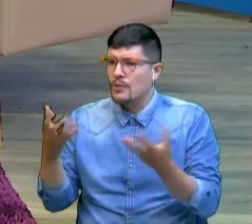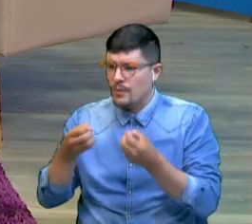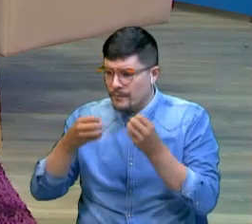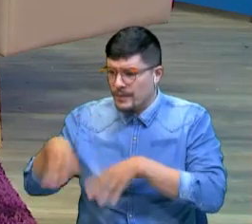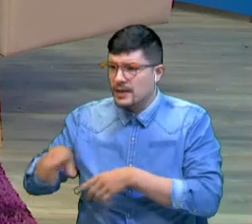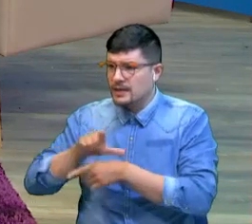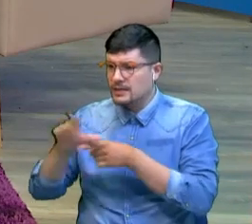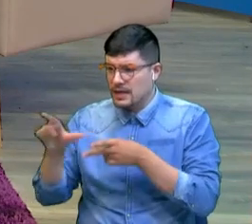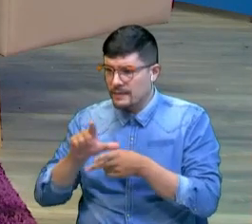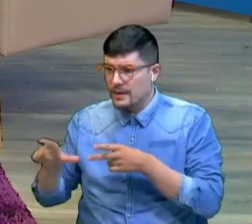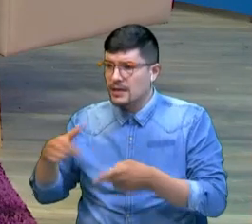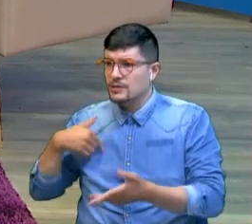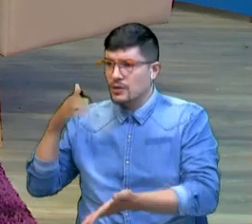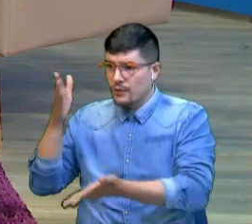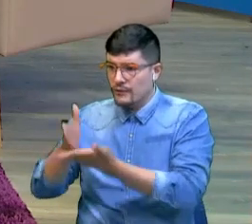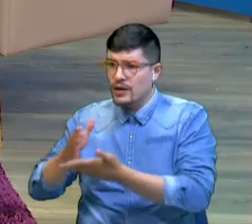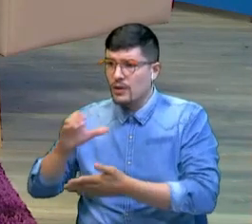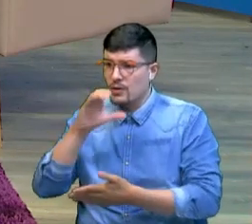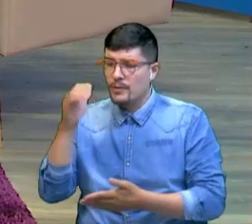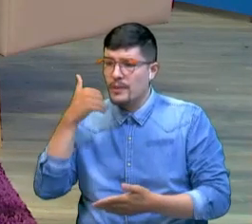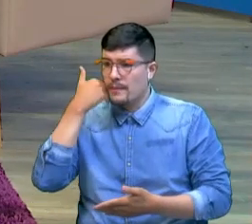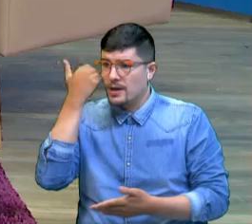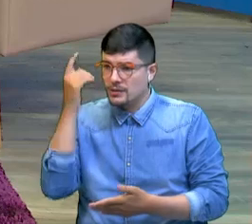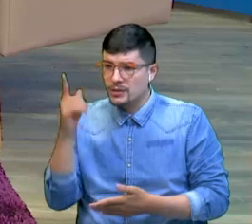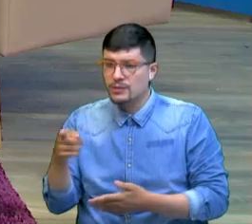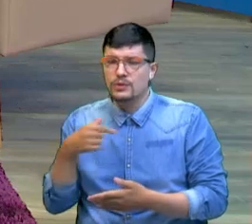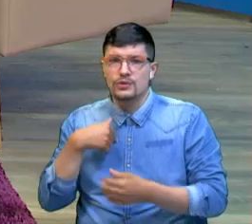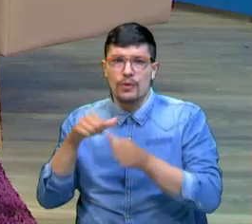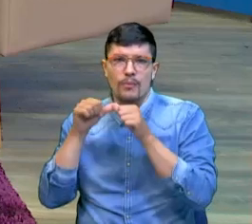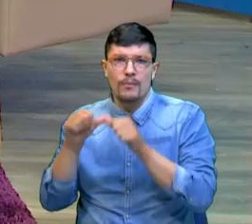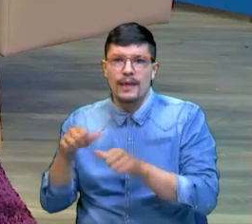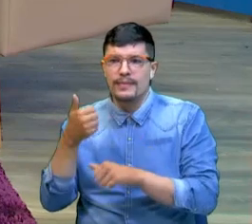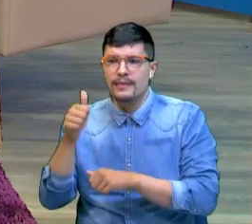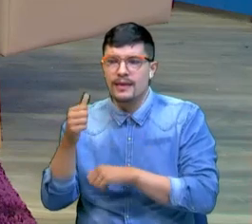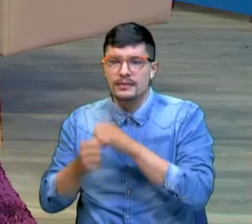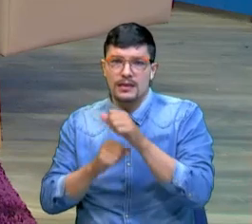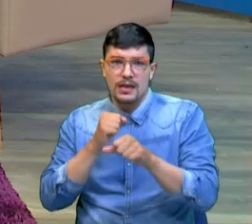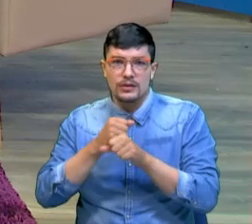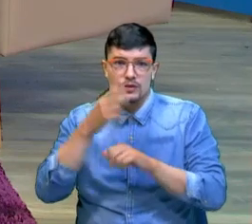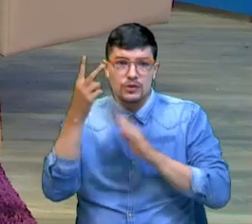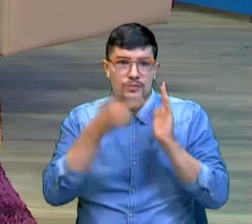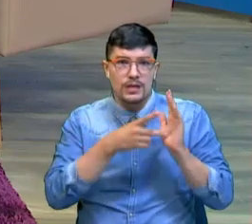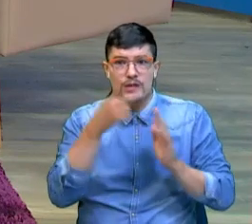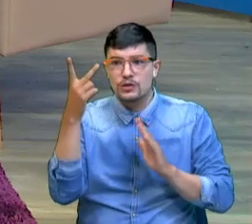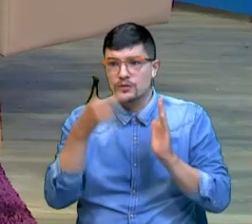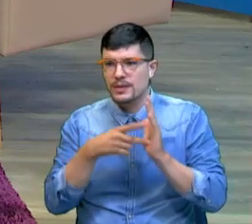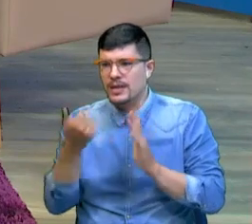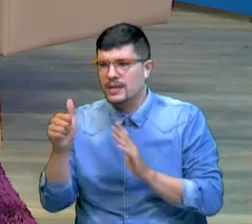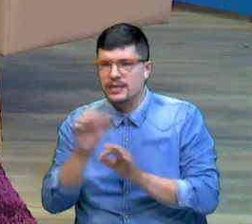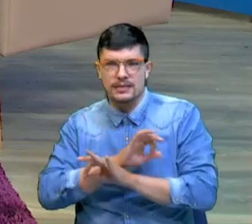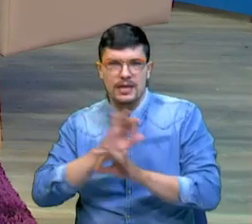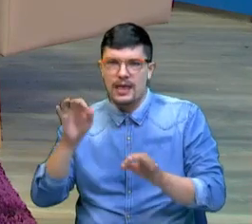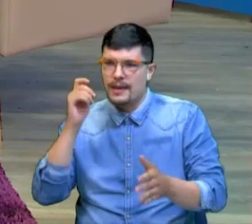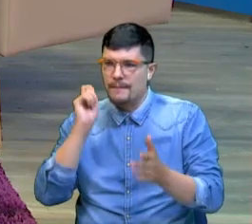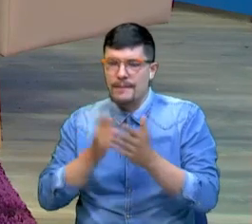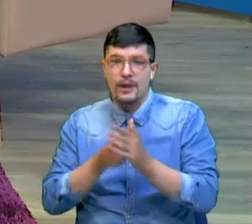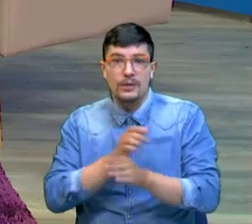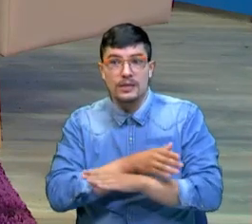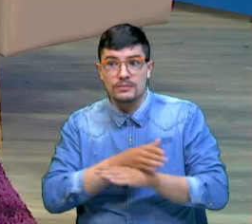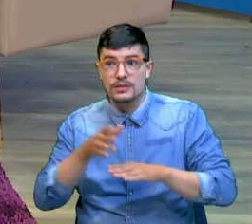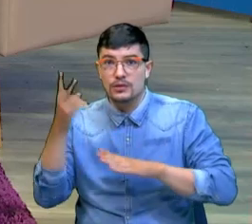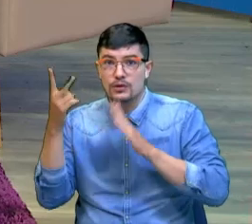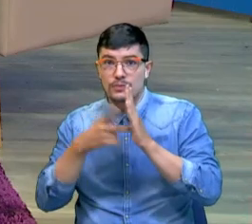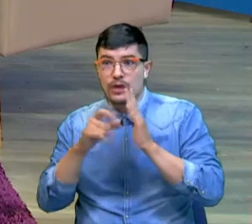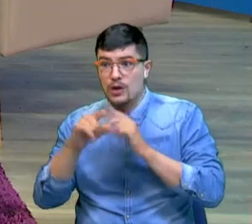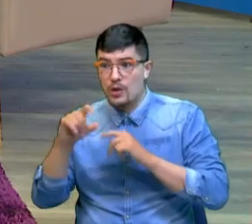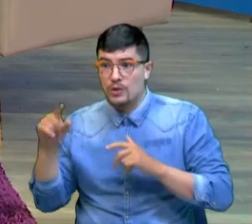semana? Entonces me fui por Colombia Mayor y allá, pero yo duré 10 años de 2000 al 2010 sin pagar nada. En el 2011